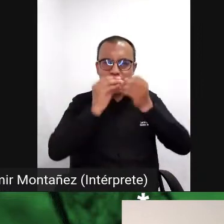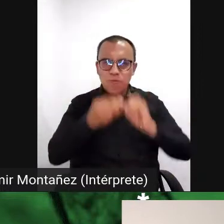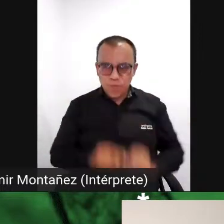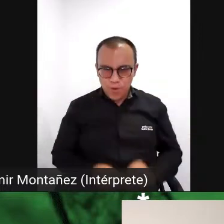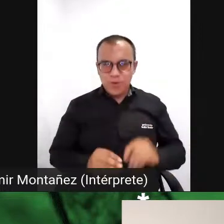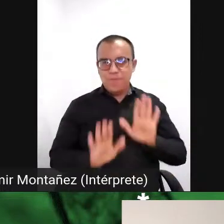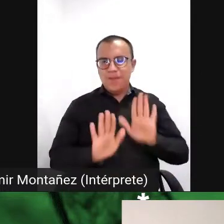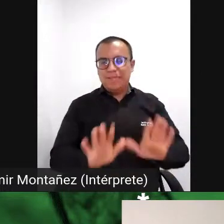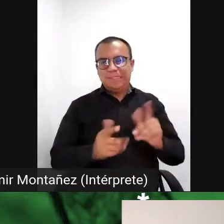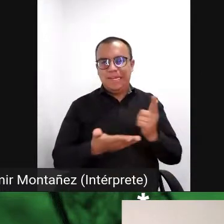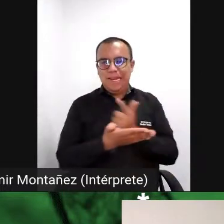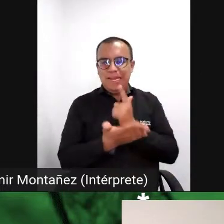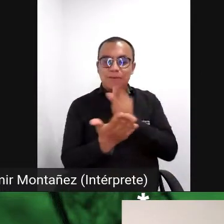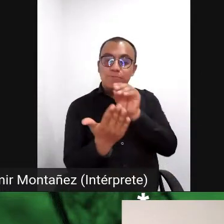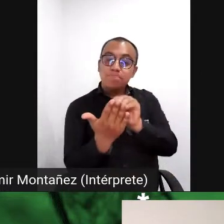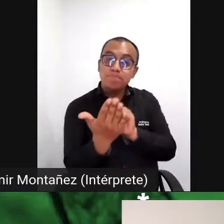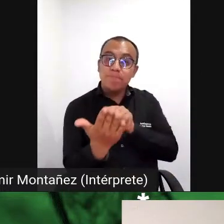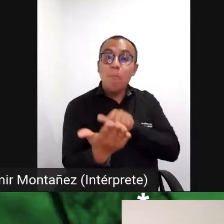libro.